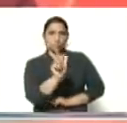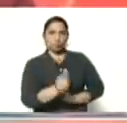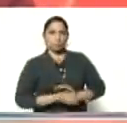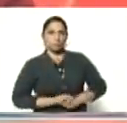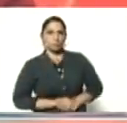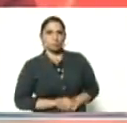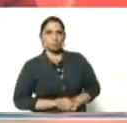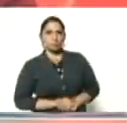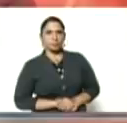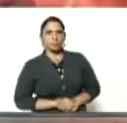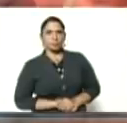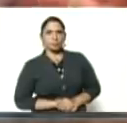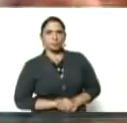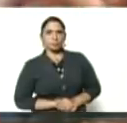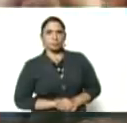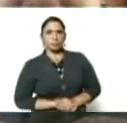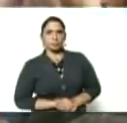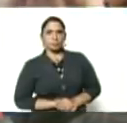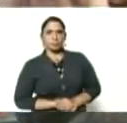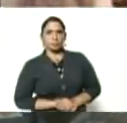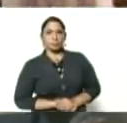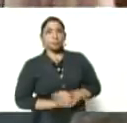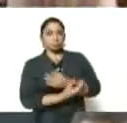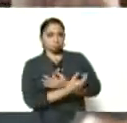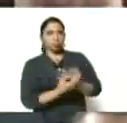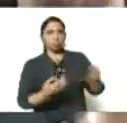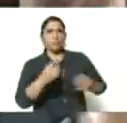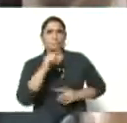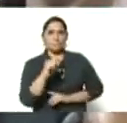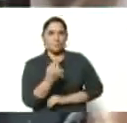de Venezuela. Sí, efectivamente, yo creo que